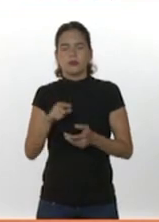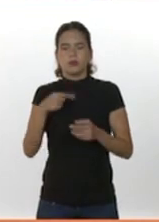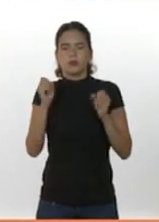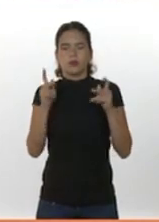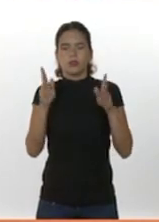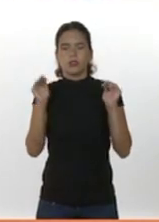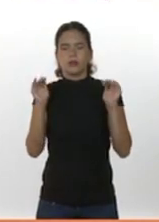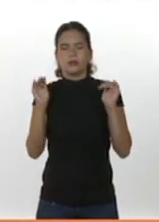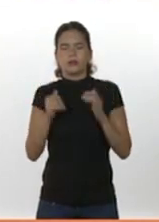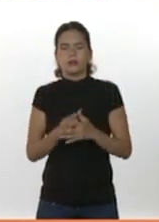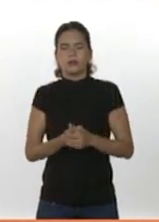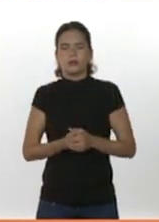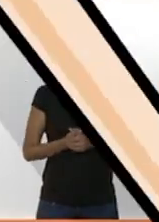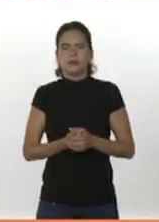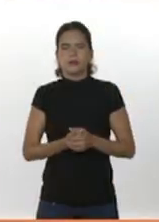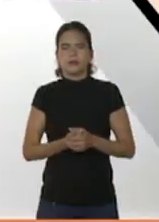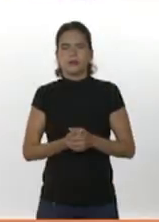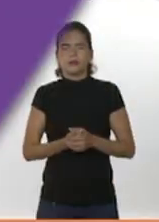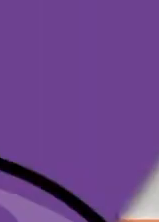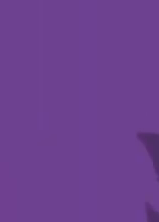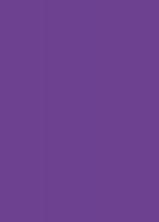falta. ¡Chao!